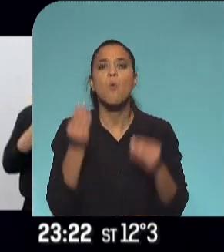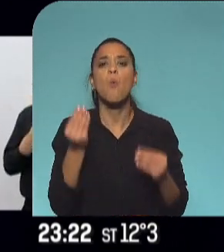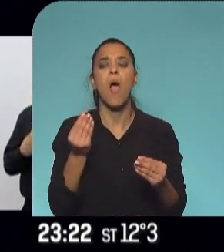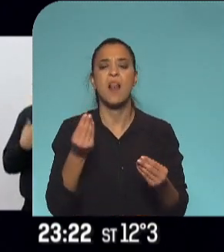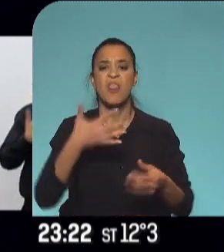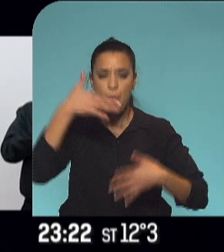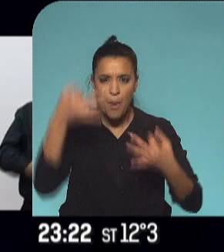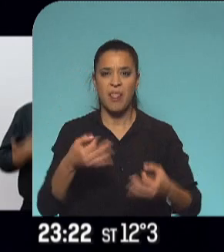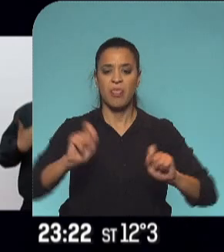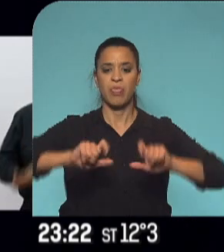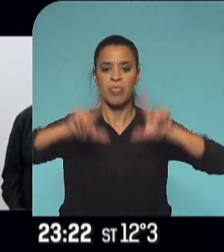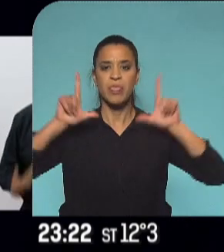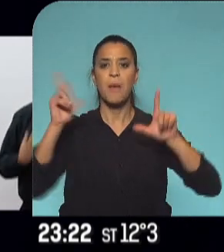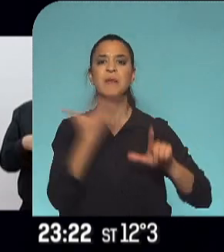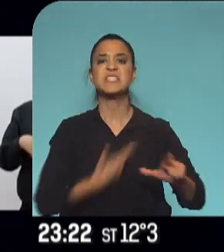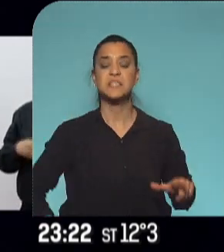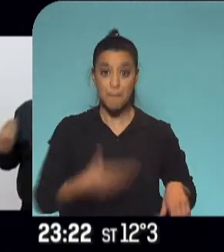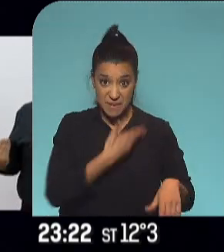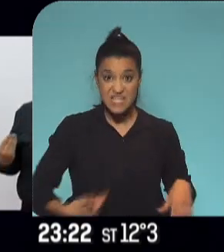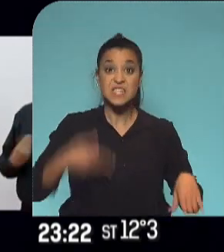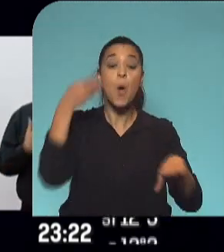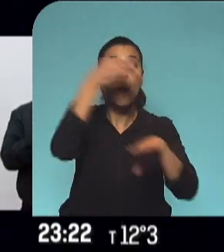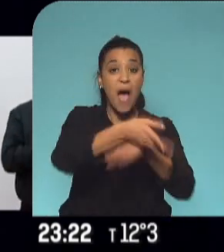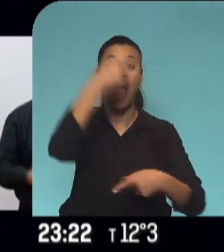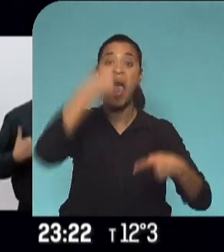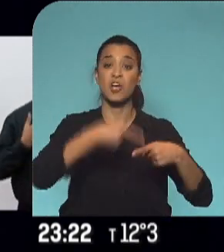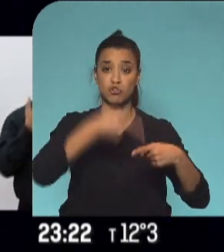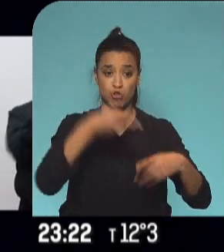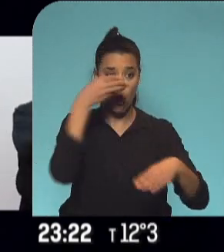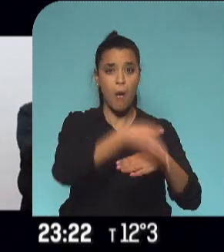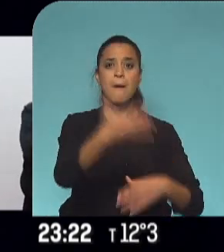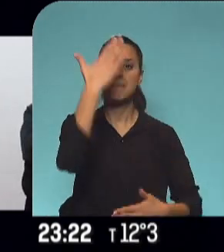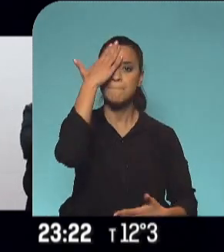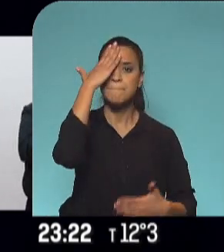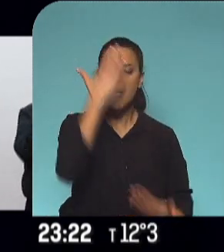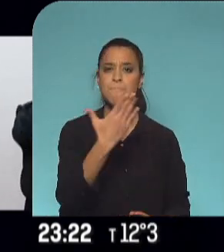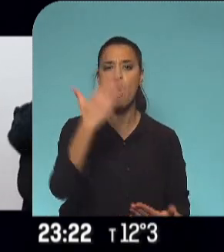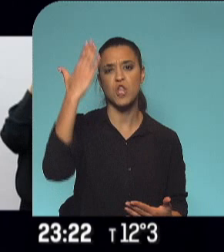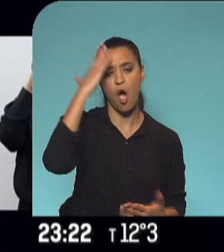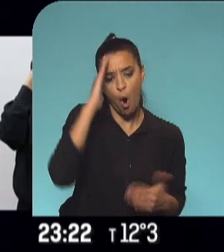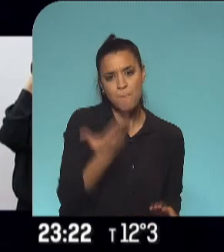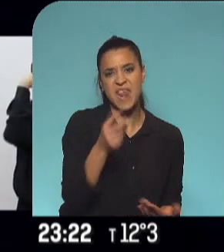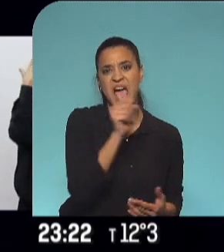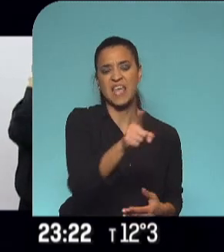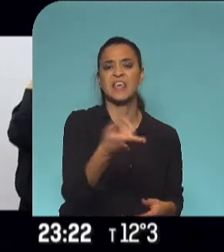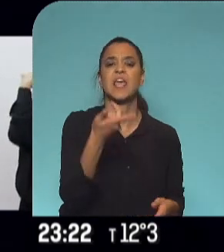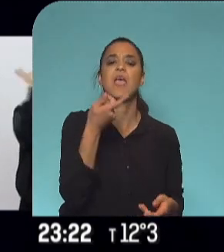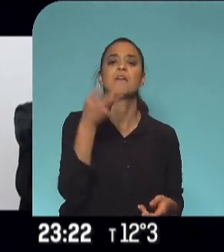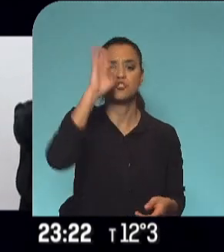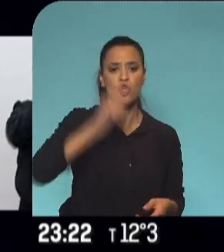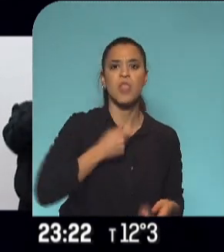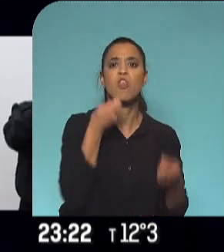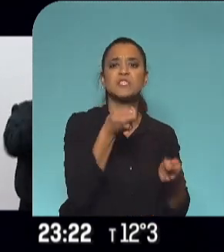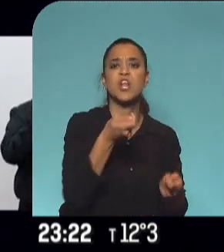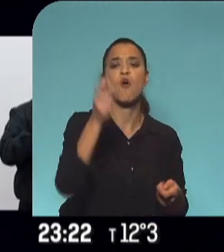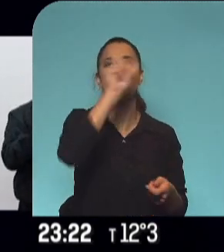imagen presidencial, la del presidente que concurre al acto en memoria de los soldados asesinados en Formosa o al que